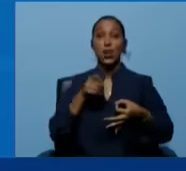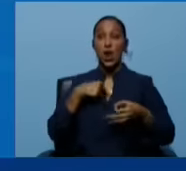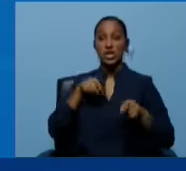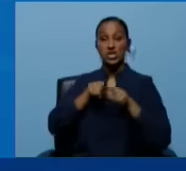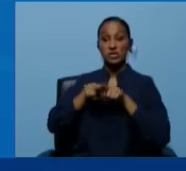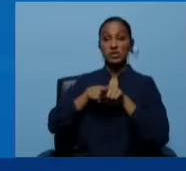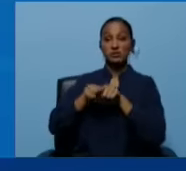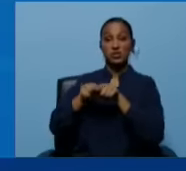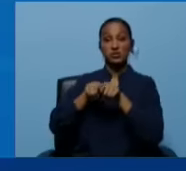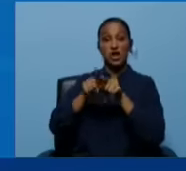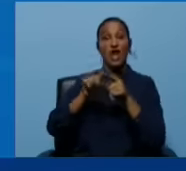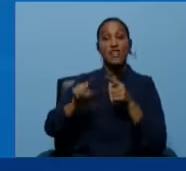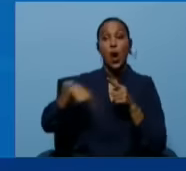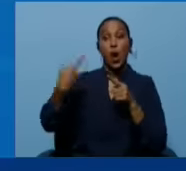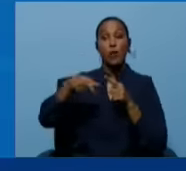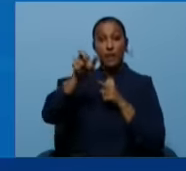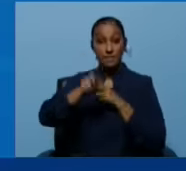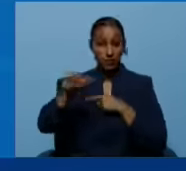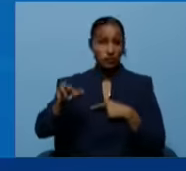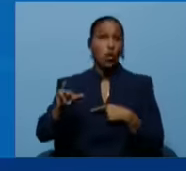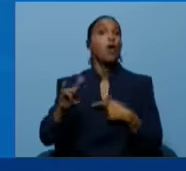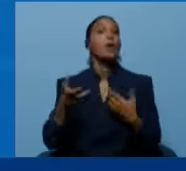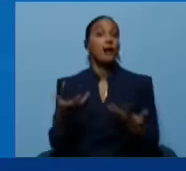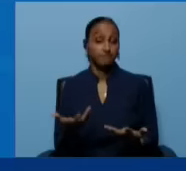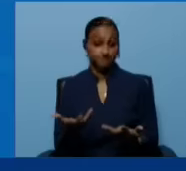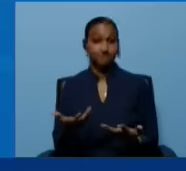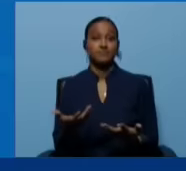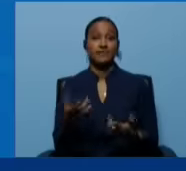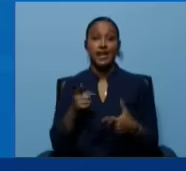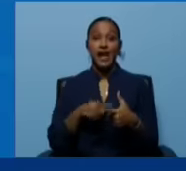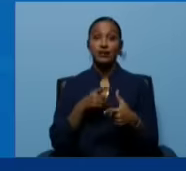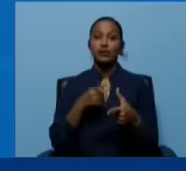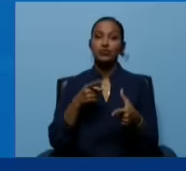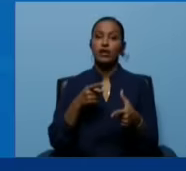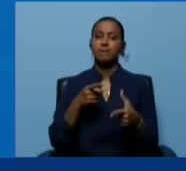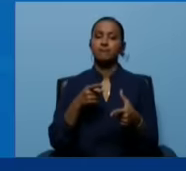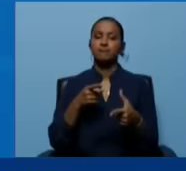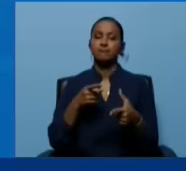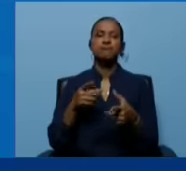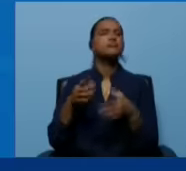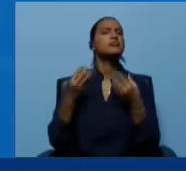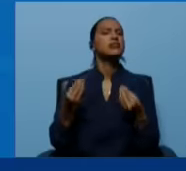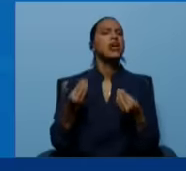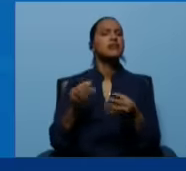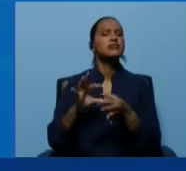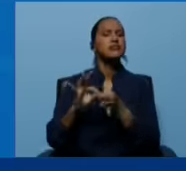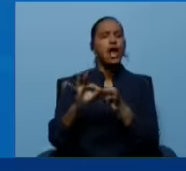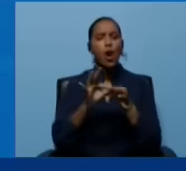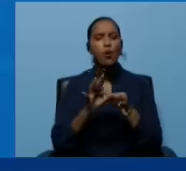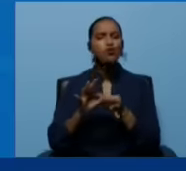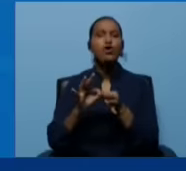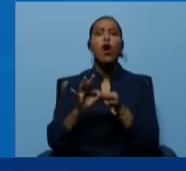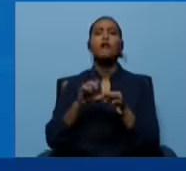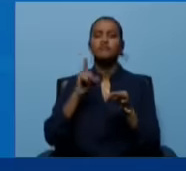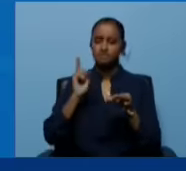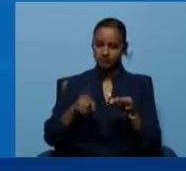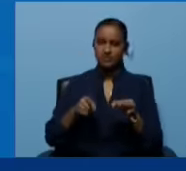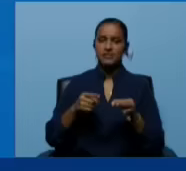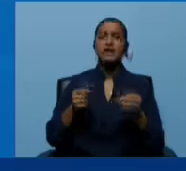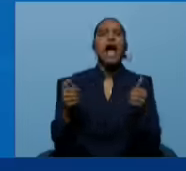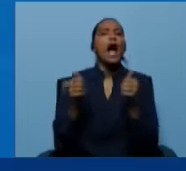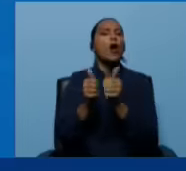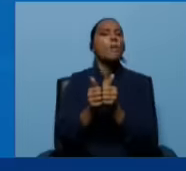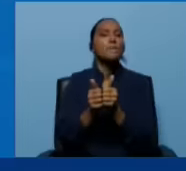los que salen a abrazar a sus hermanos en los momentos de dificultades, los que están en las buenas y en las